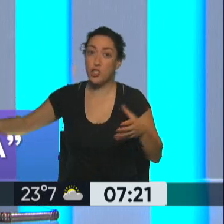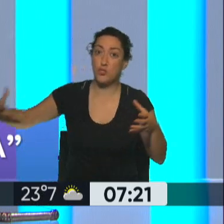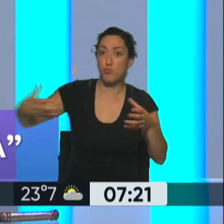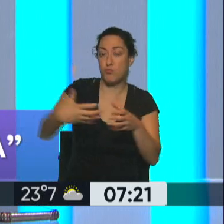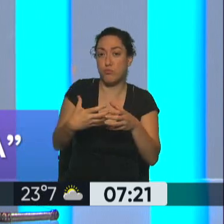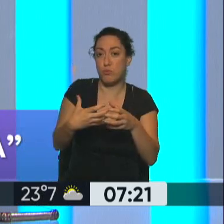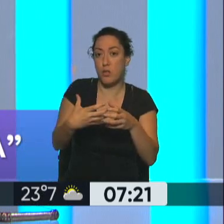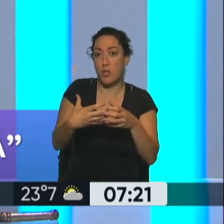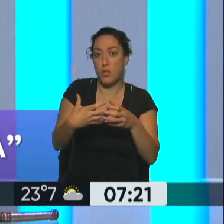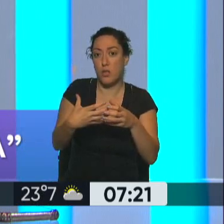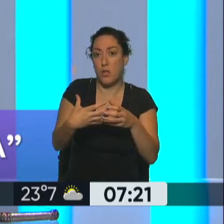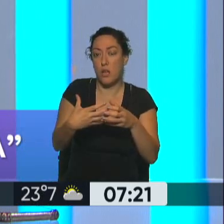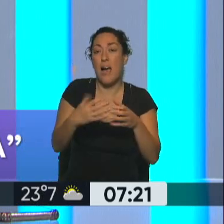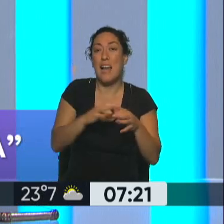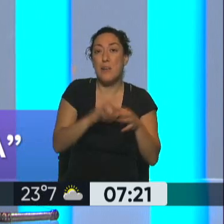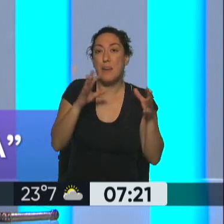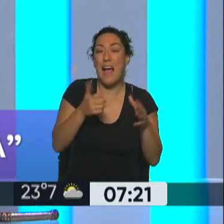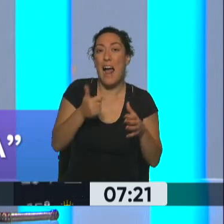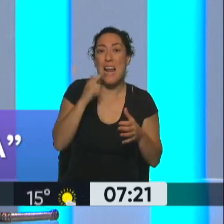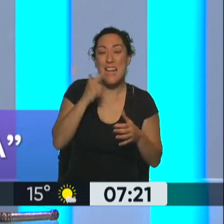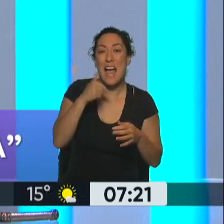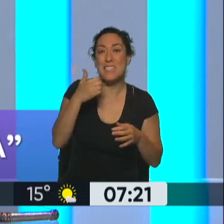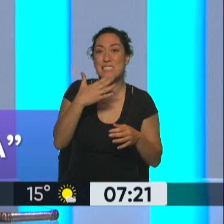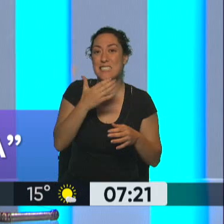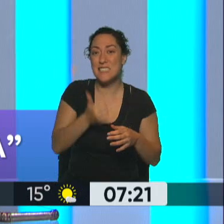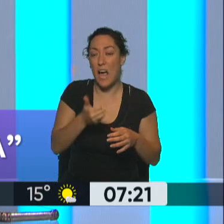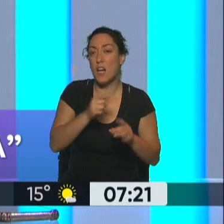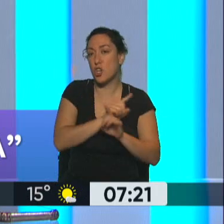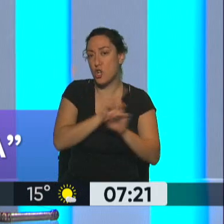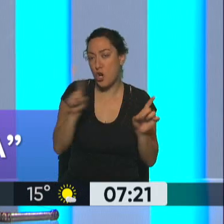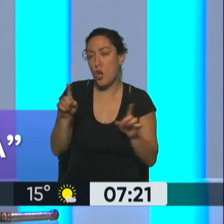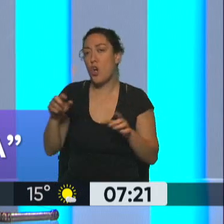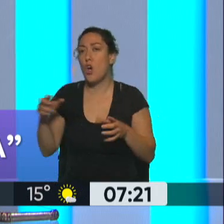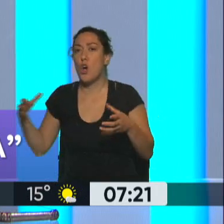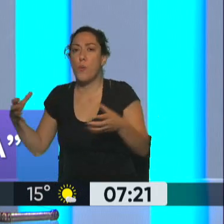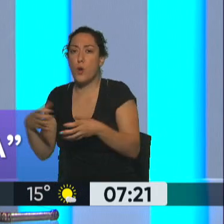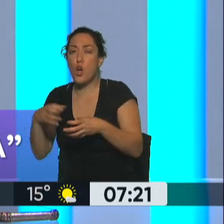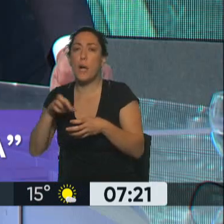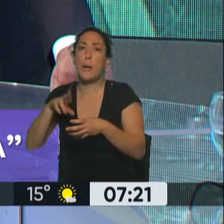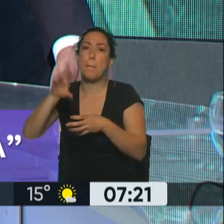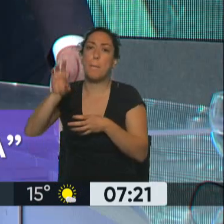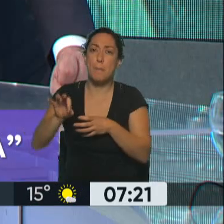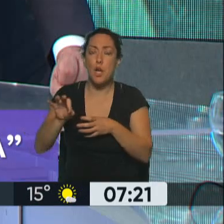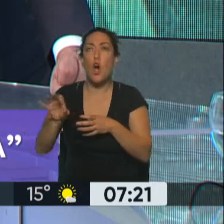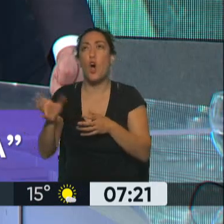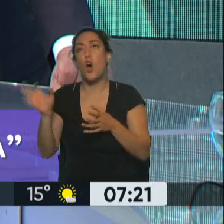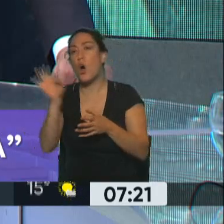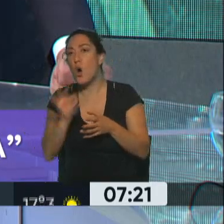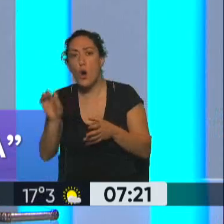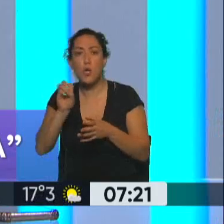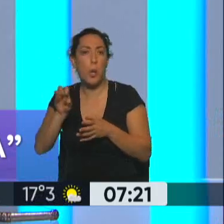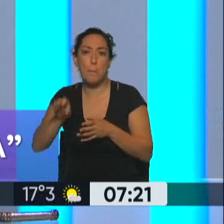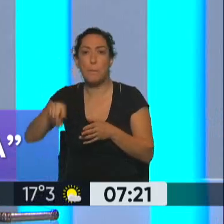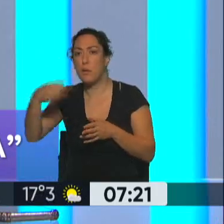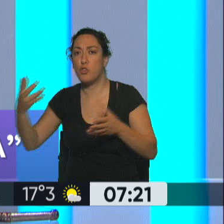al bloque de la Libertad de Alianza. Seguramente como bloque PRO o tendrá otro nombre, veremos qué